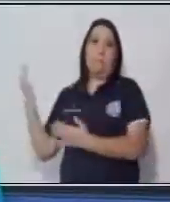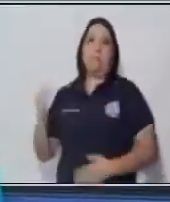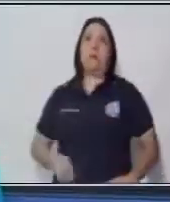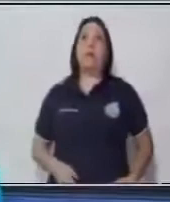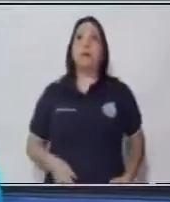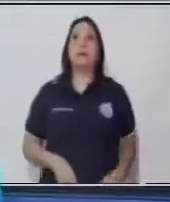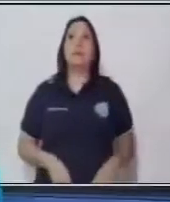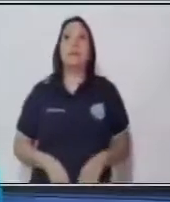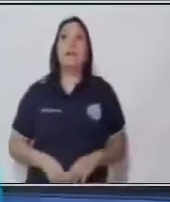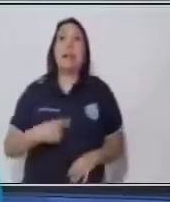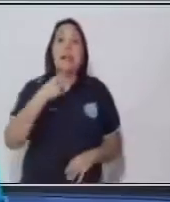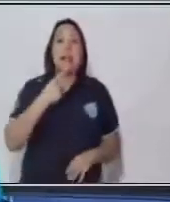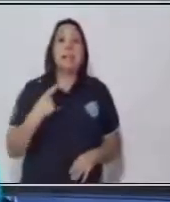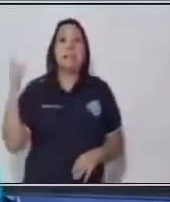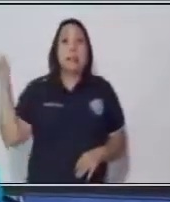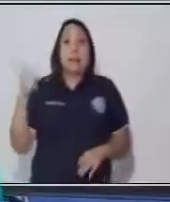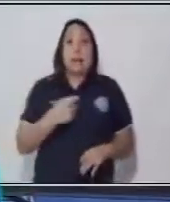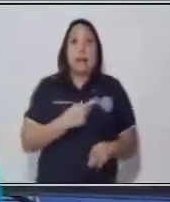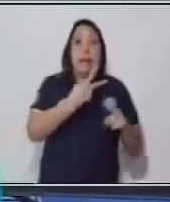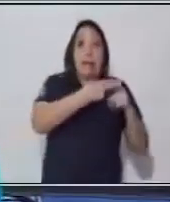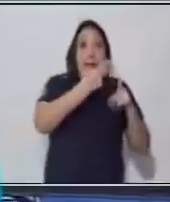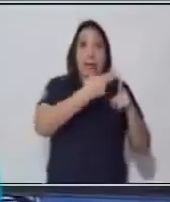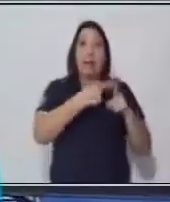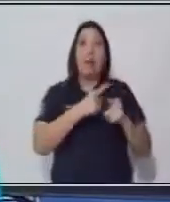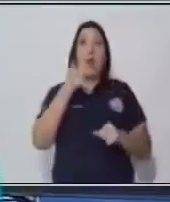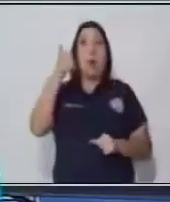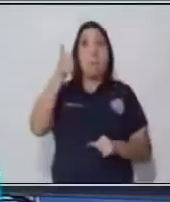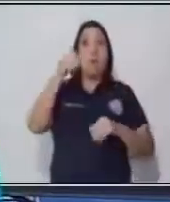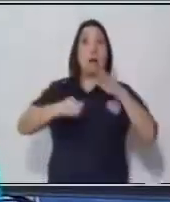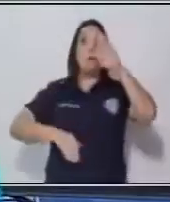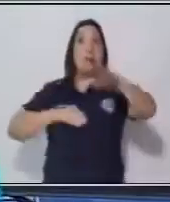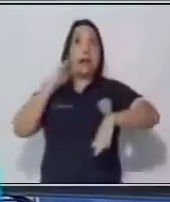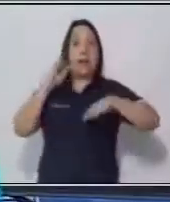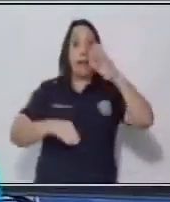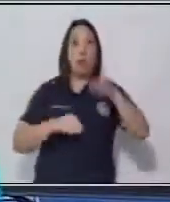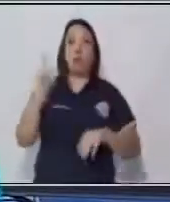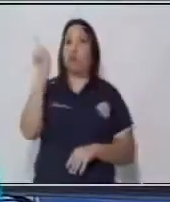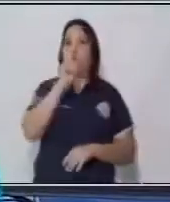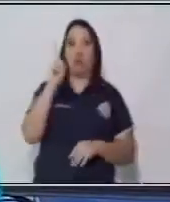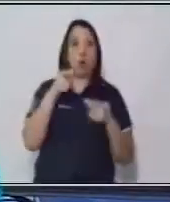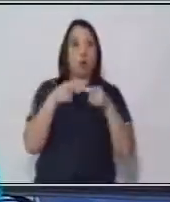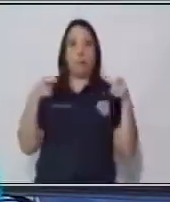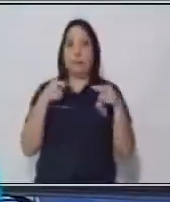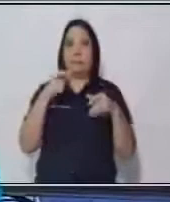tenemos acá la siguiente que nos dice: buen nadador sin ser un pez.